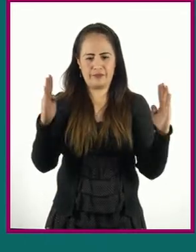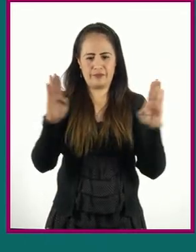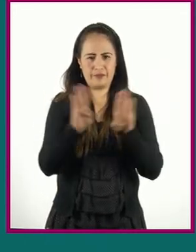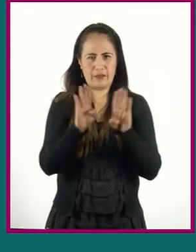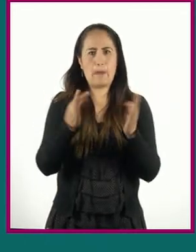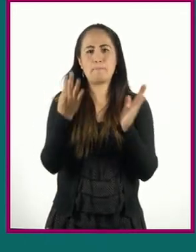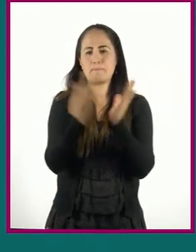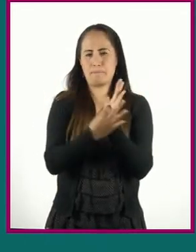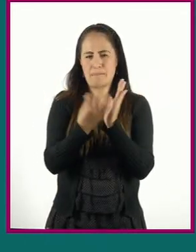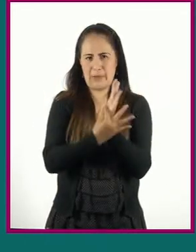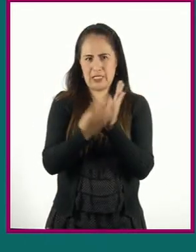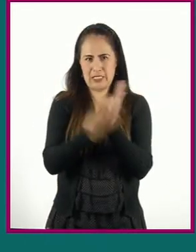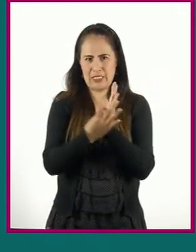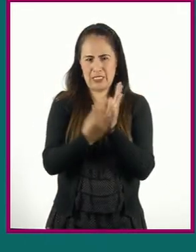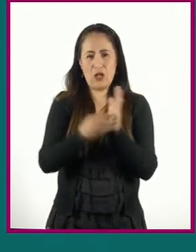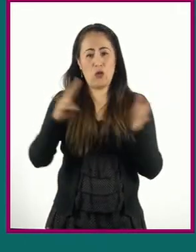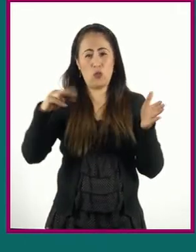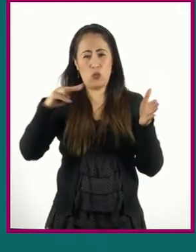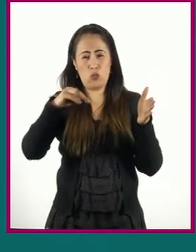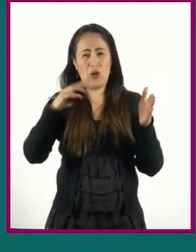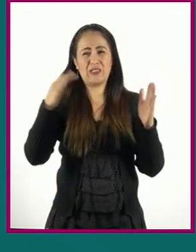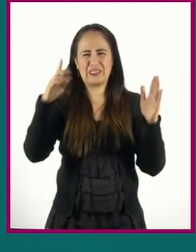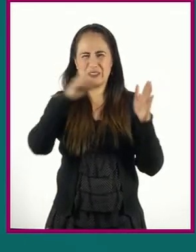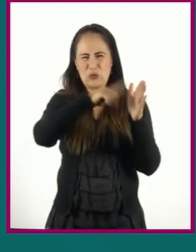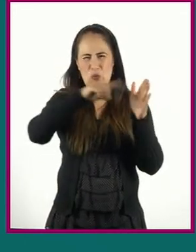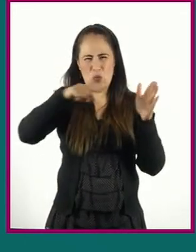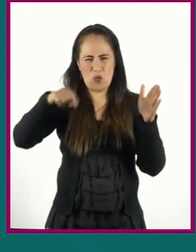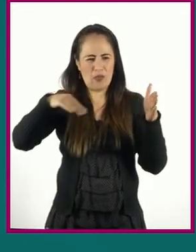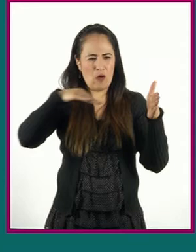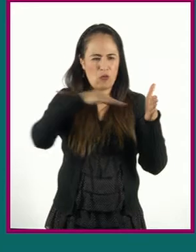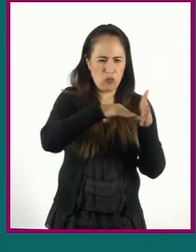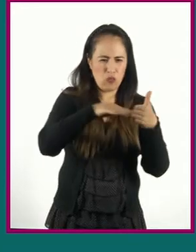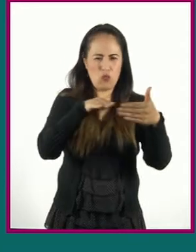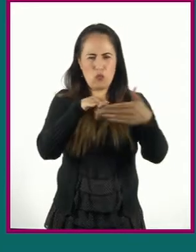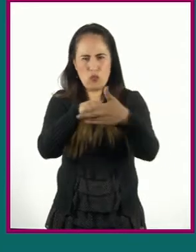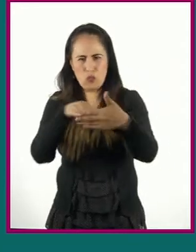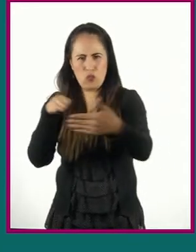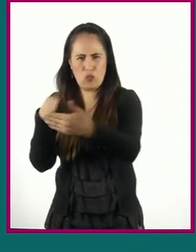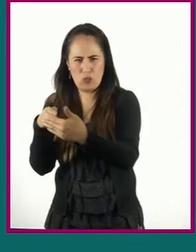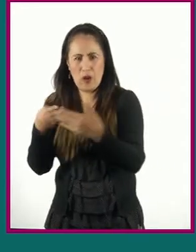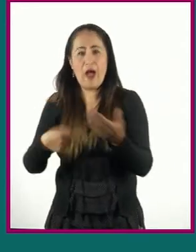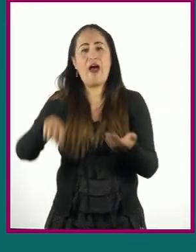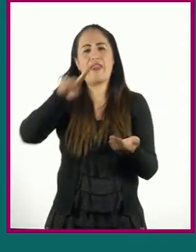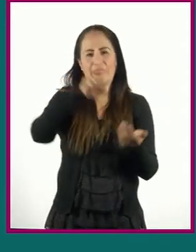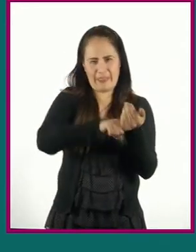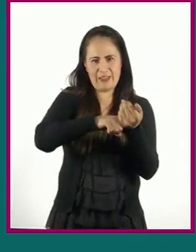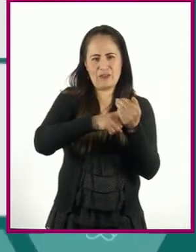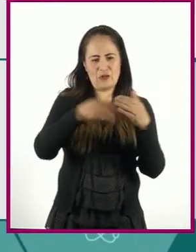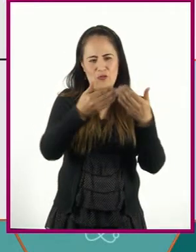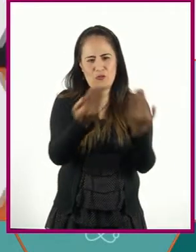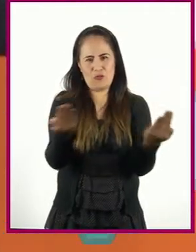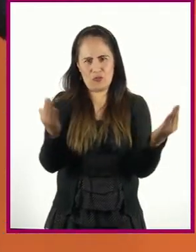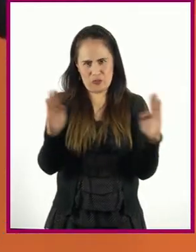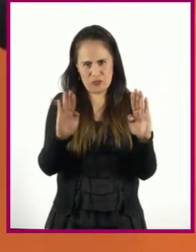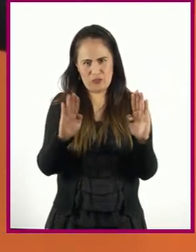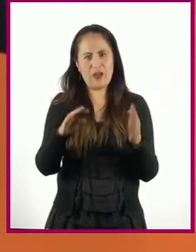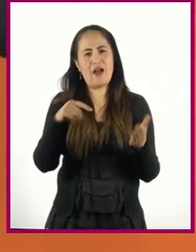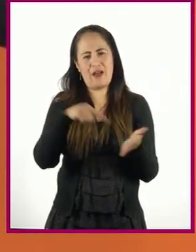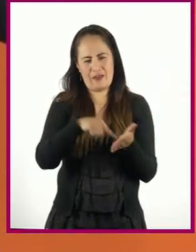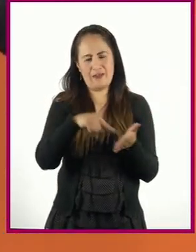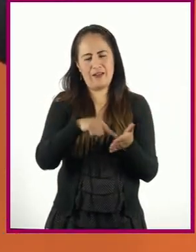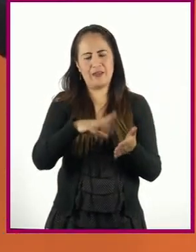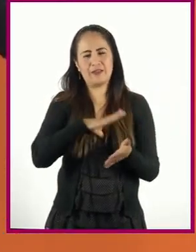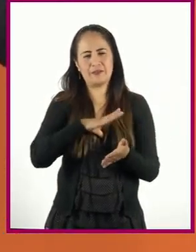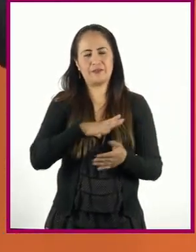que reflejan la radiación electromagnética para que se mantenga dentro de la cavidad. Cuando